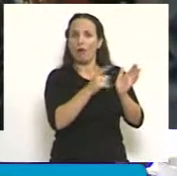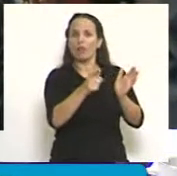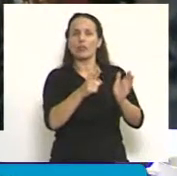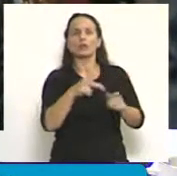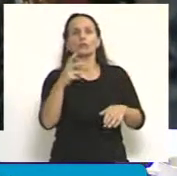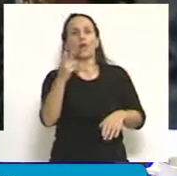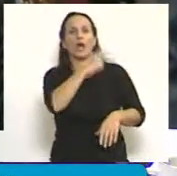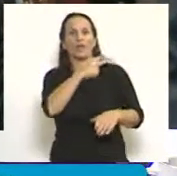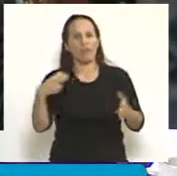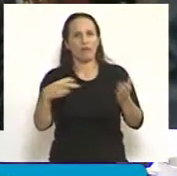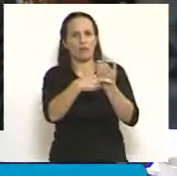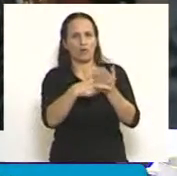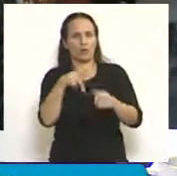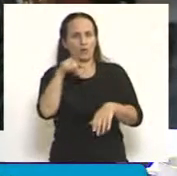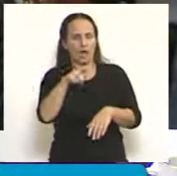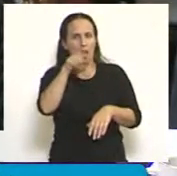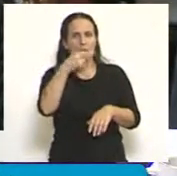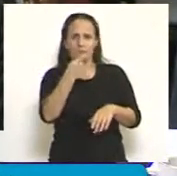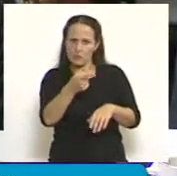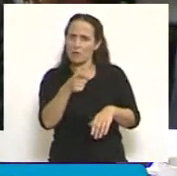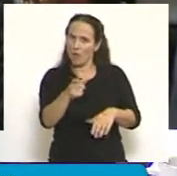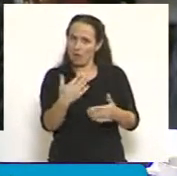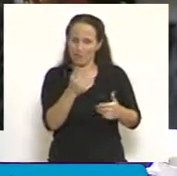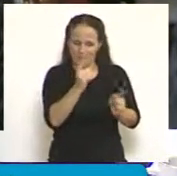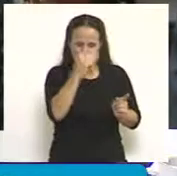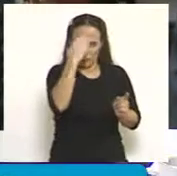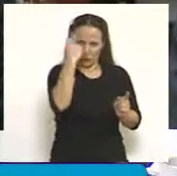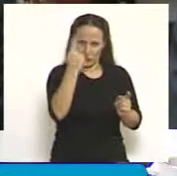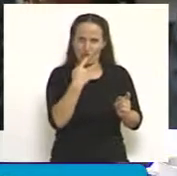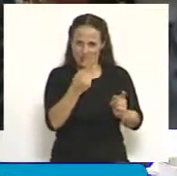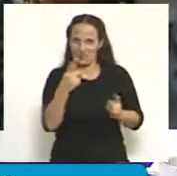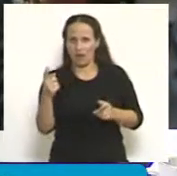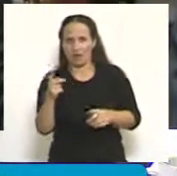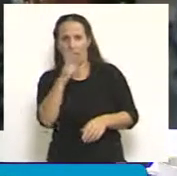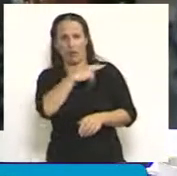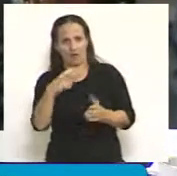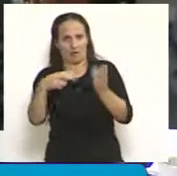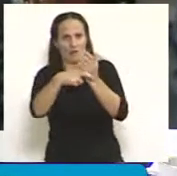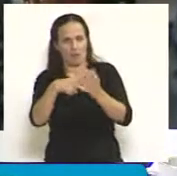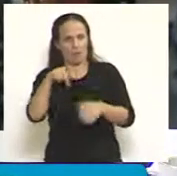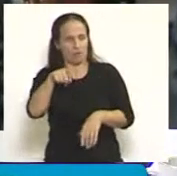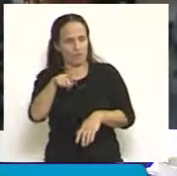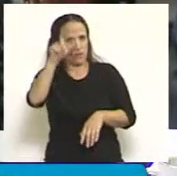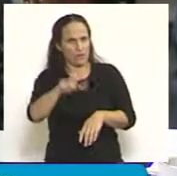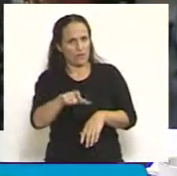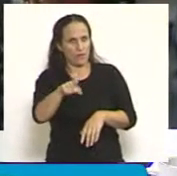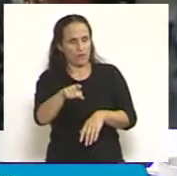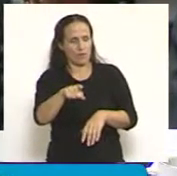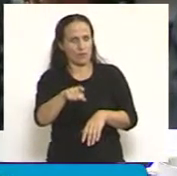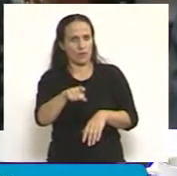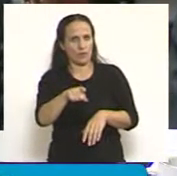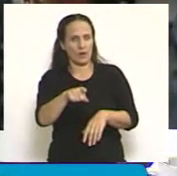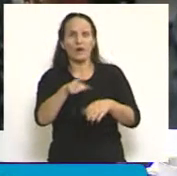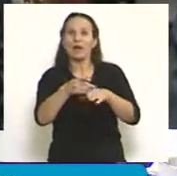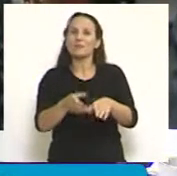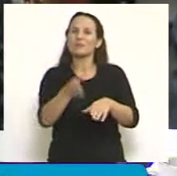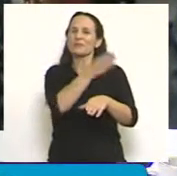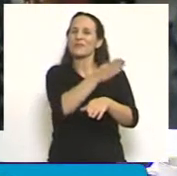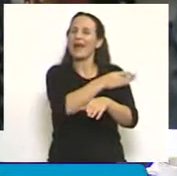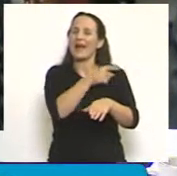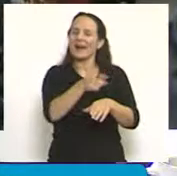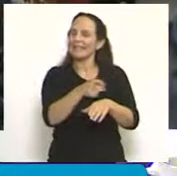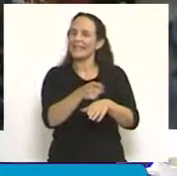consultada, justamente la pregunta fue si la doctora Gil Carbó la había convocado, a lo